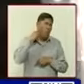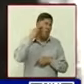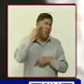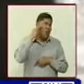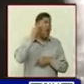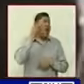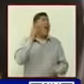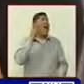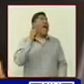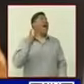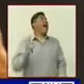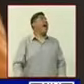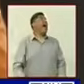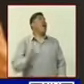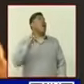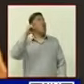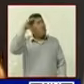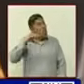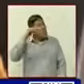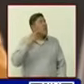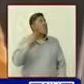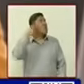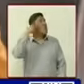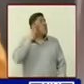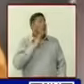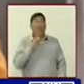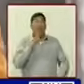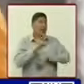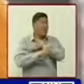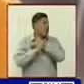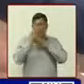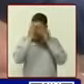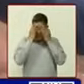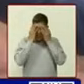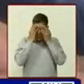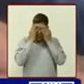ya me acordé de quién estaban hablando. El que asaltó fue